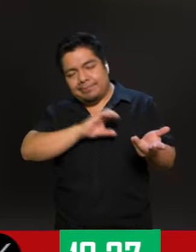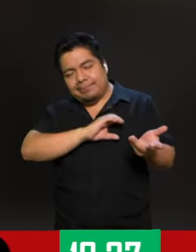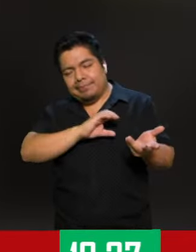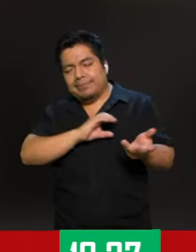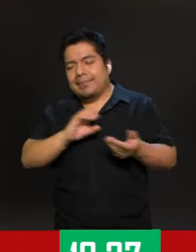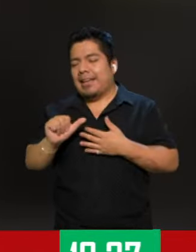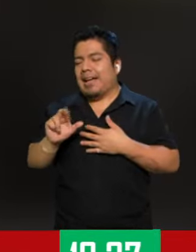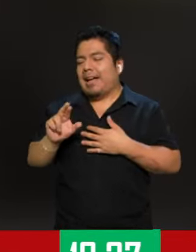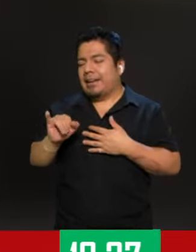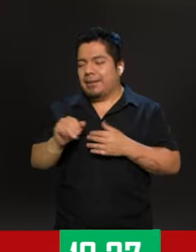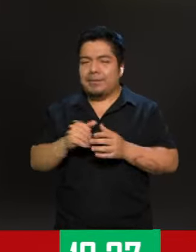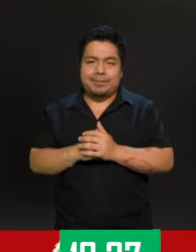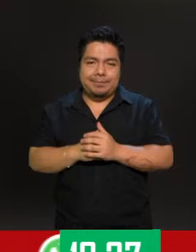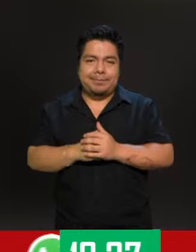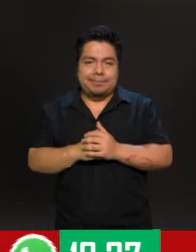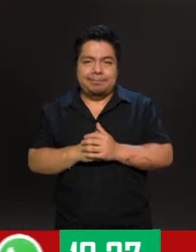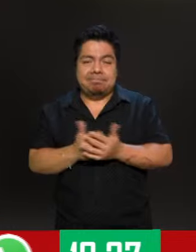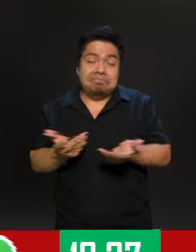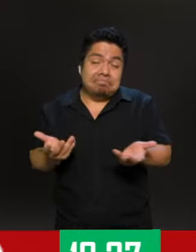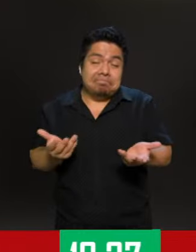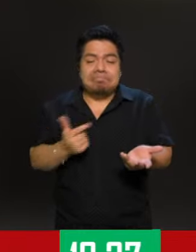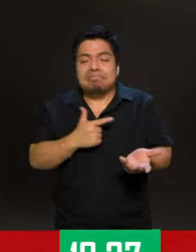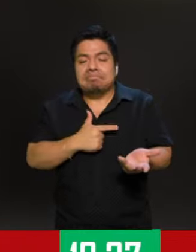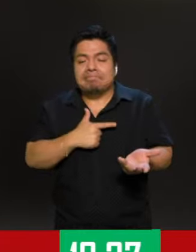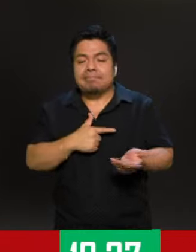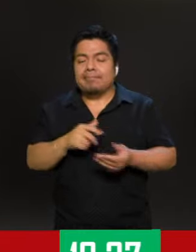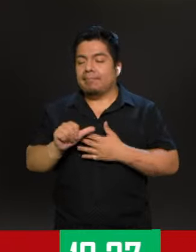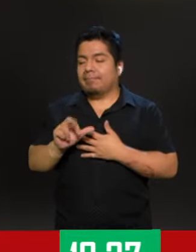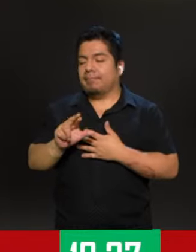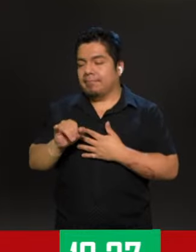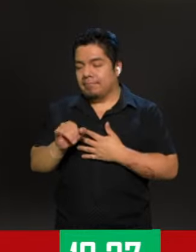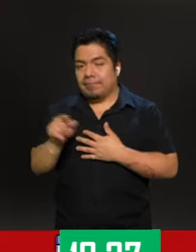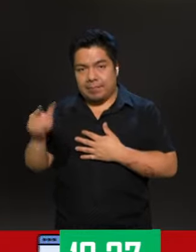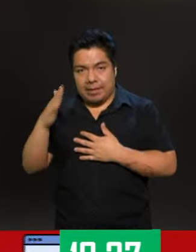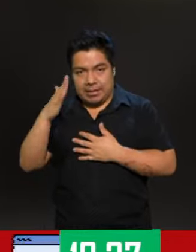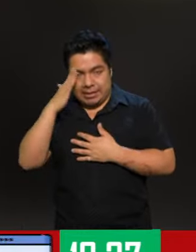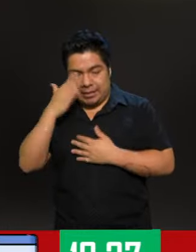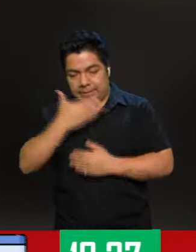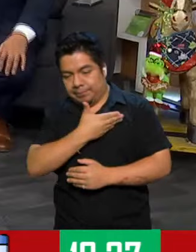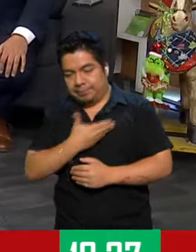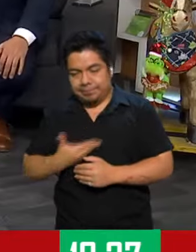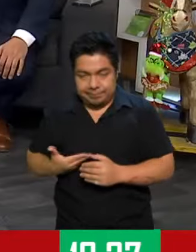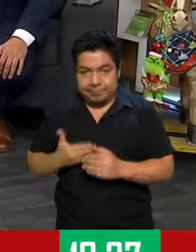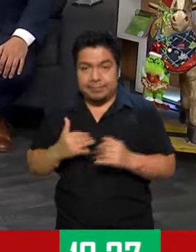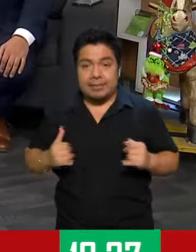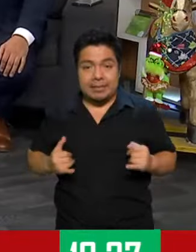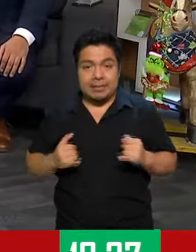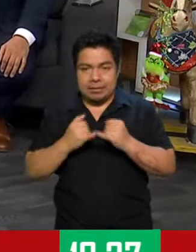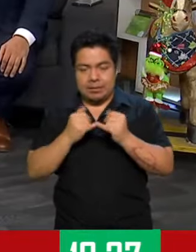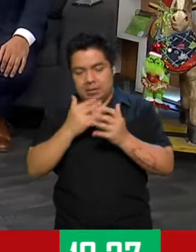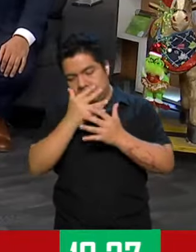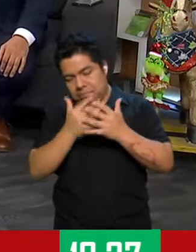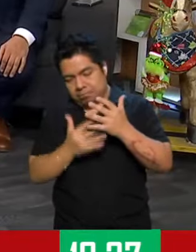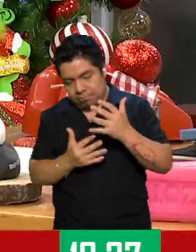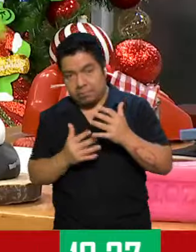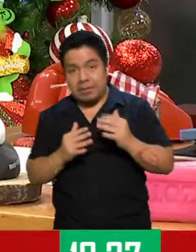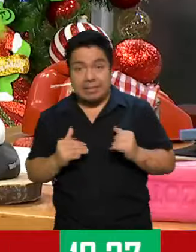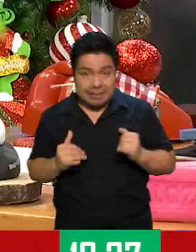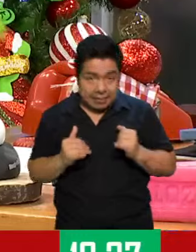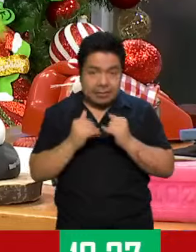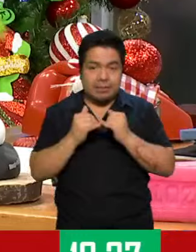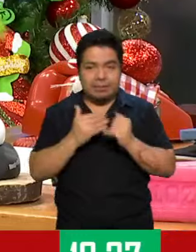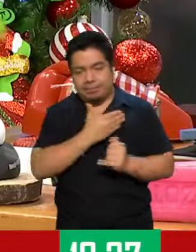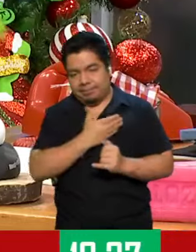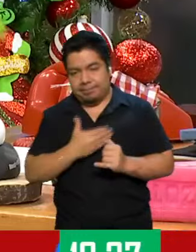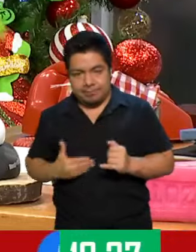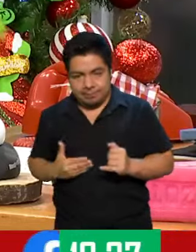Ari? A veces sí, a veces sí. Él es el mero, mero presidente del instituto. Ahí le va porque... Comisionado presidente.